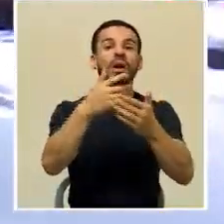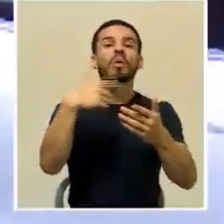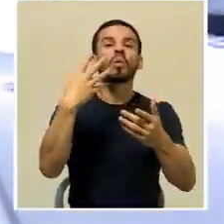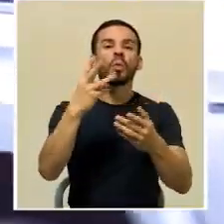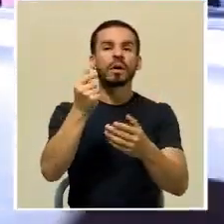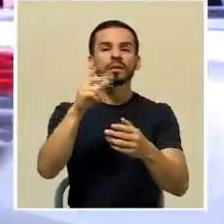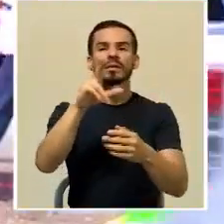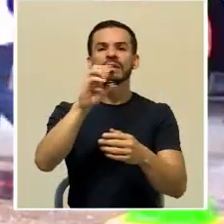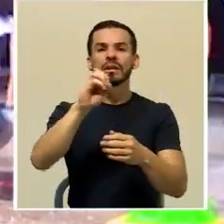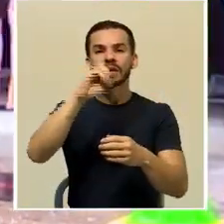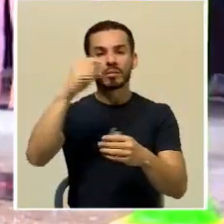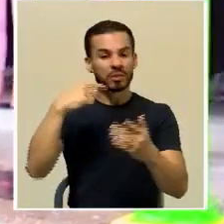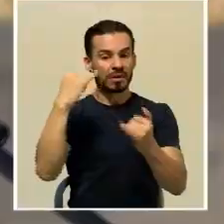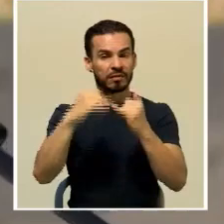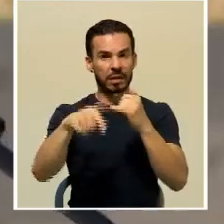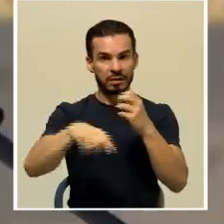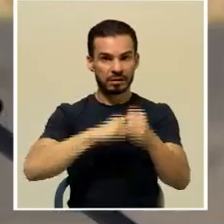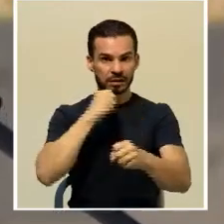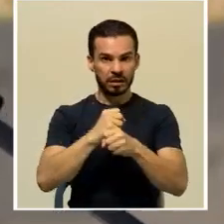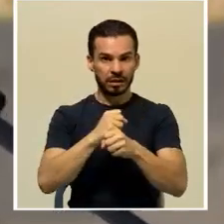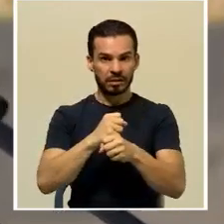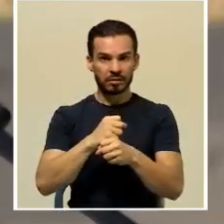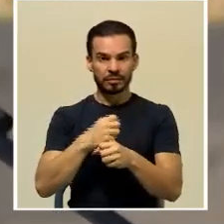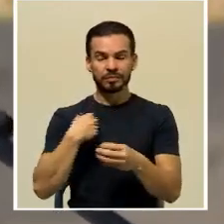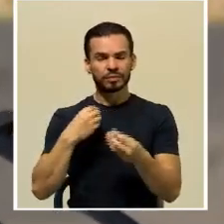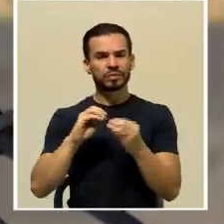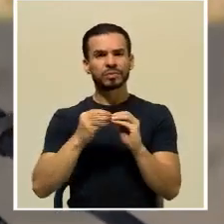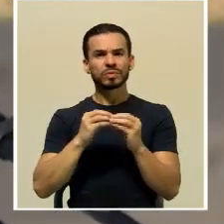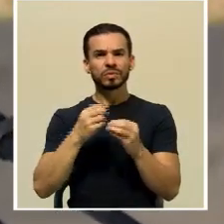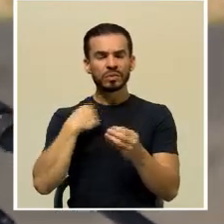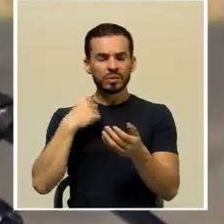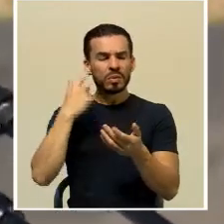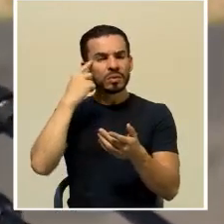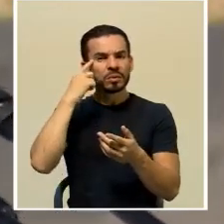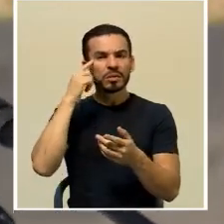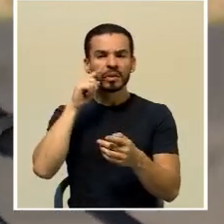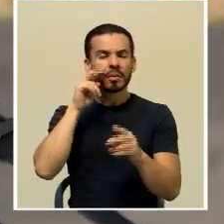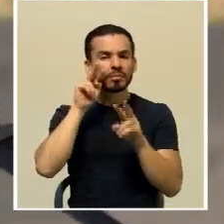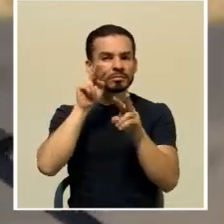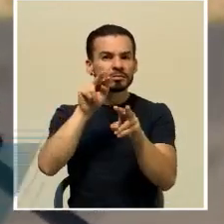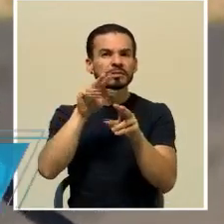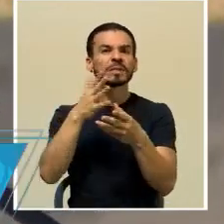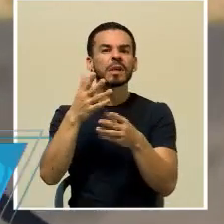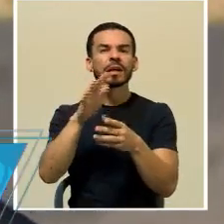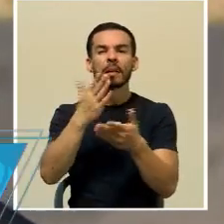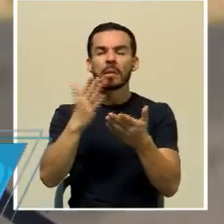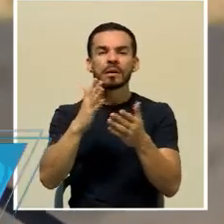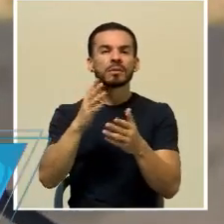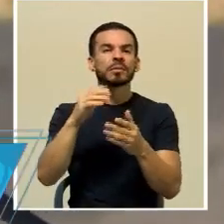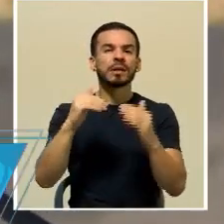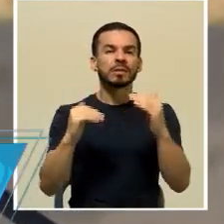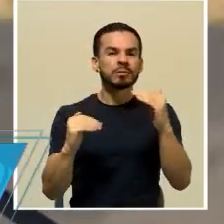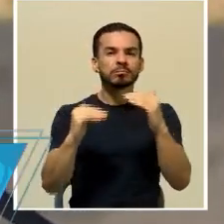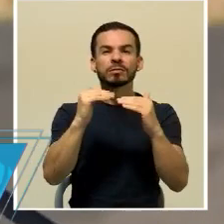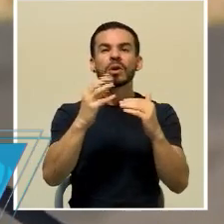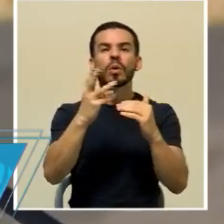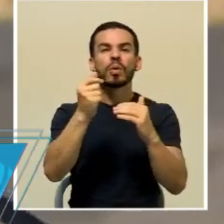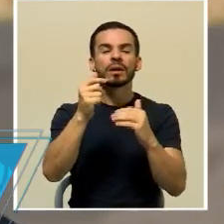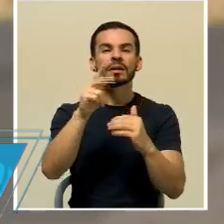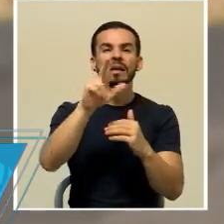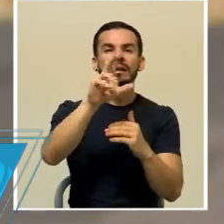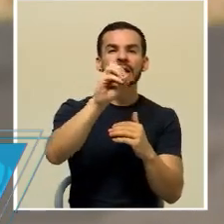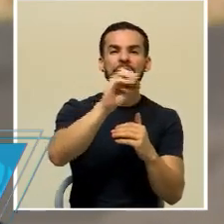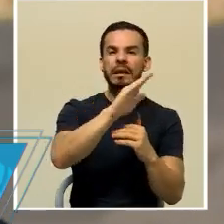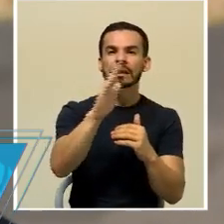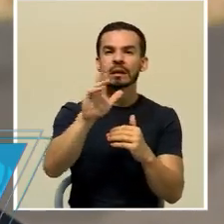de desempleo a finales de año. Unos números que nosotros estábamos sacando nos arrojó aproximadamente una tasa del desempleo entre